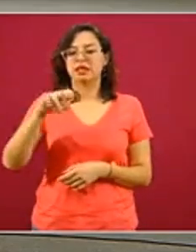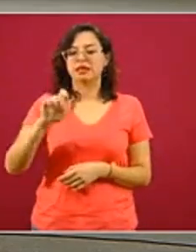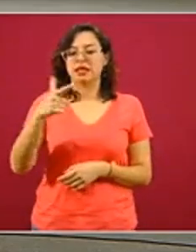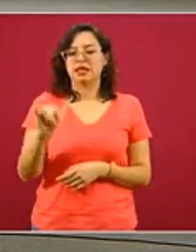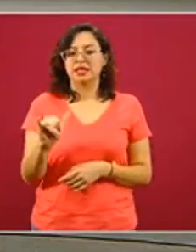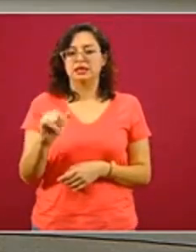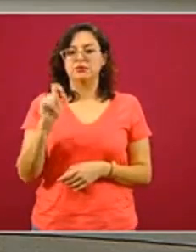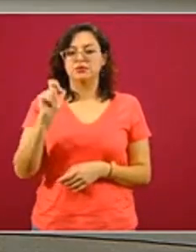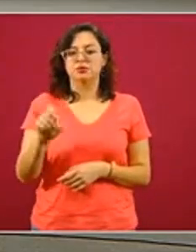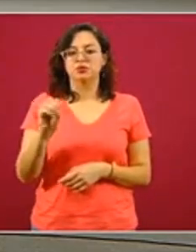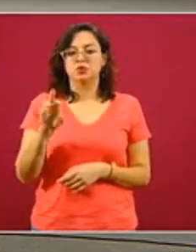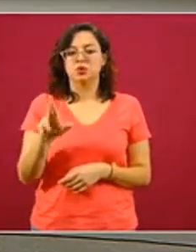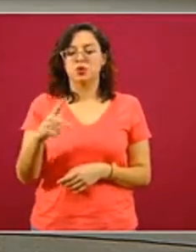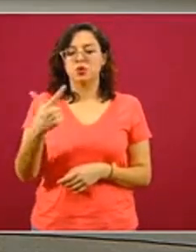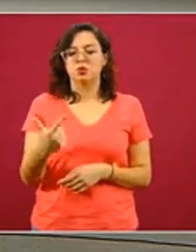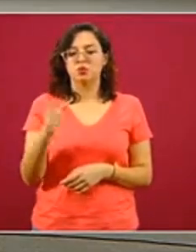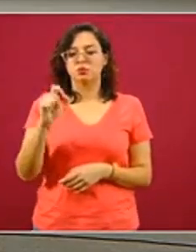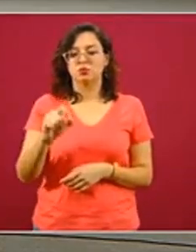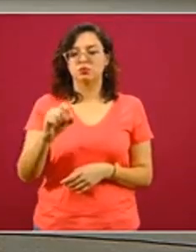inegi.org.mx,